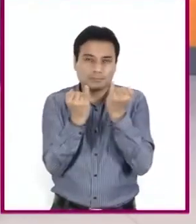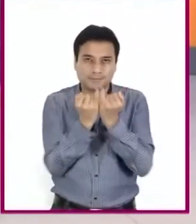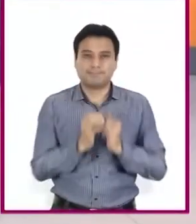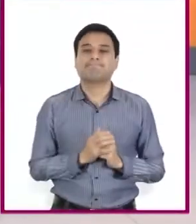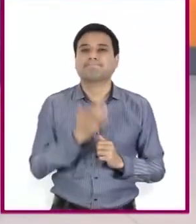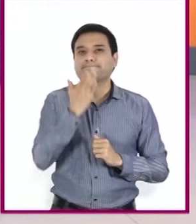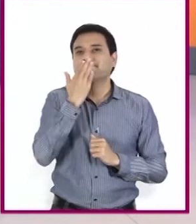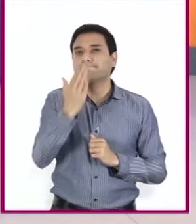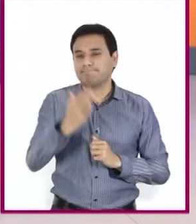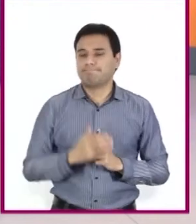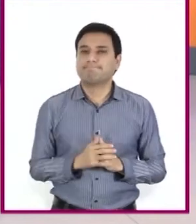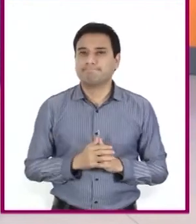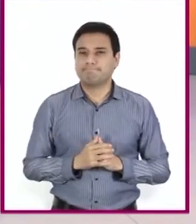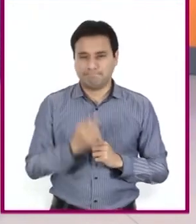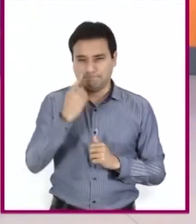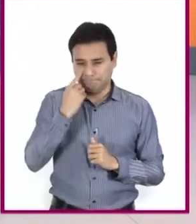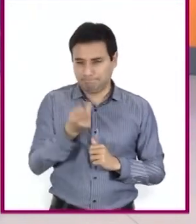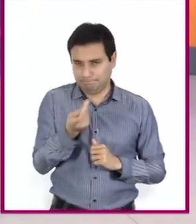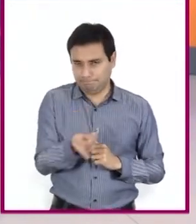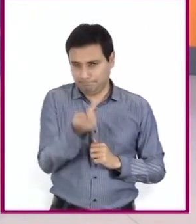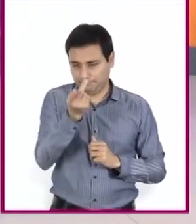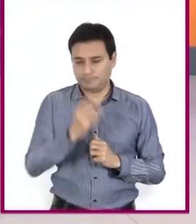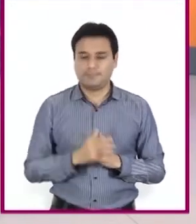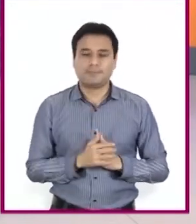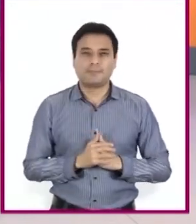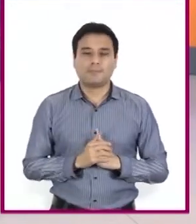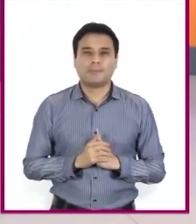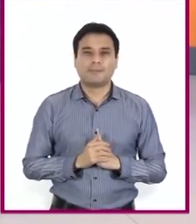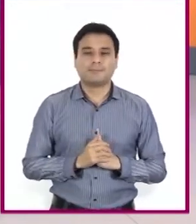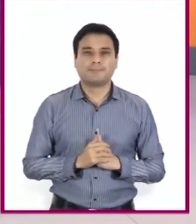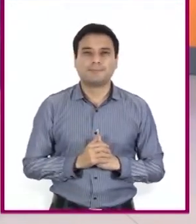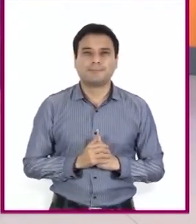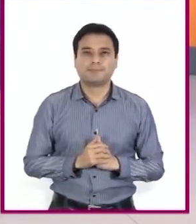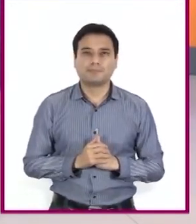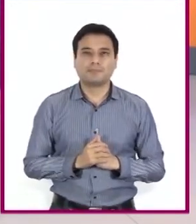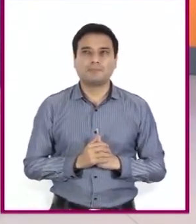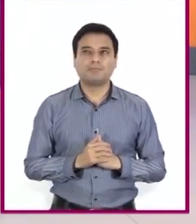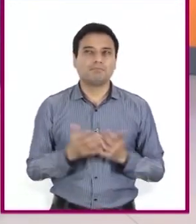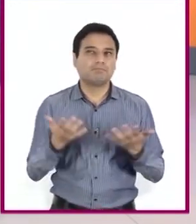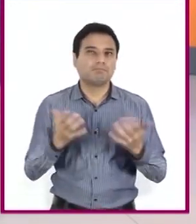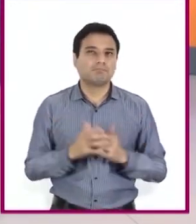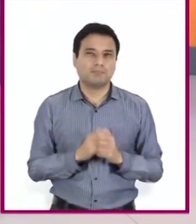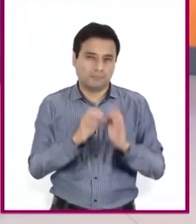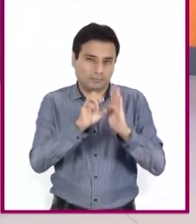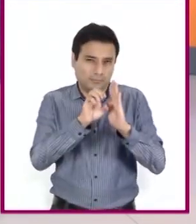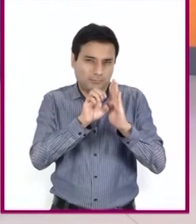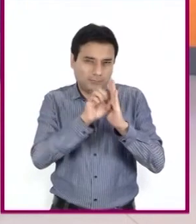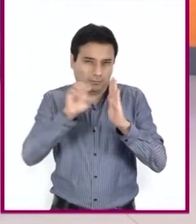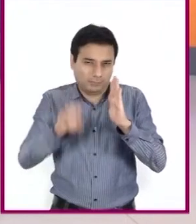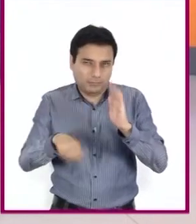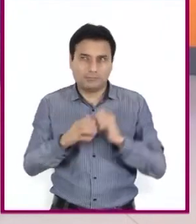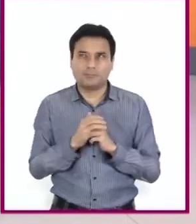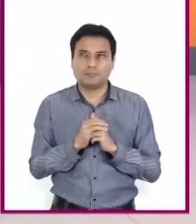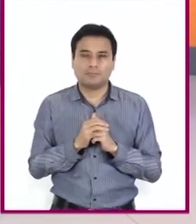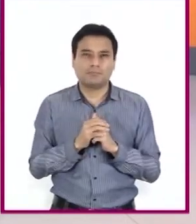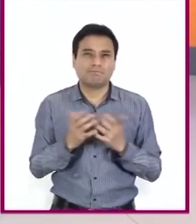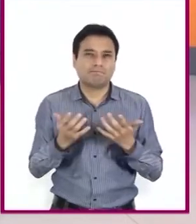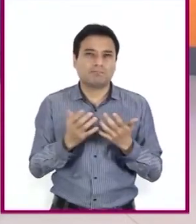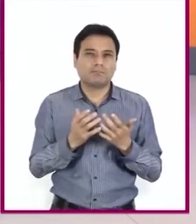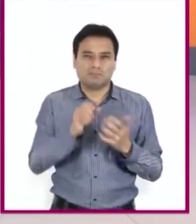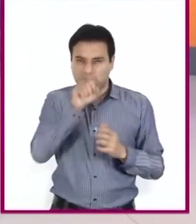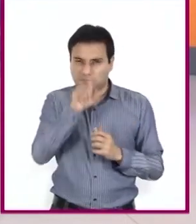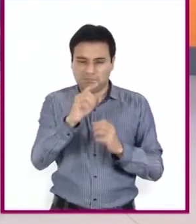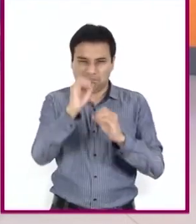Respondamos la siguiente pregunta. ¿Qué posición ocupa un arreglo como los anteriores